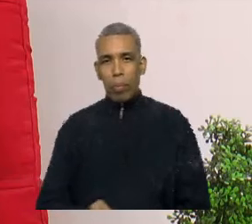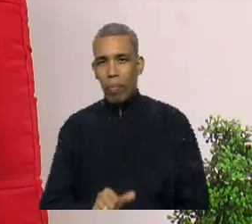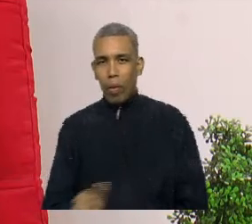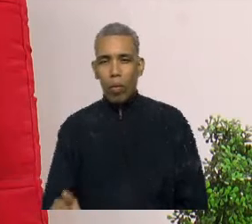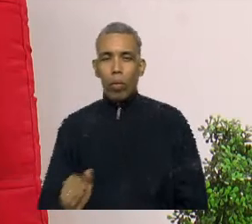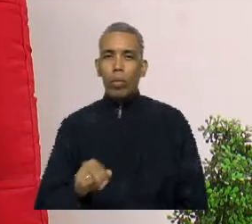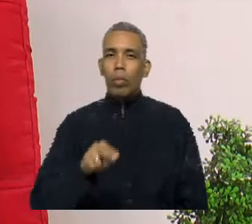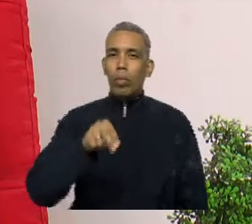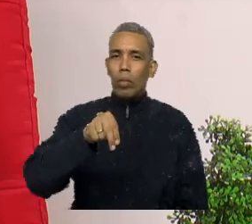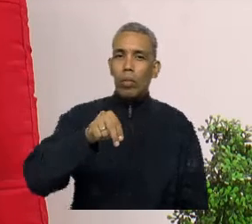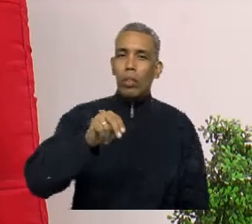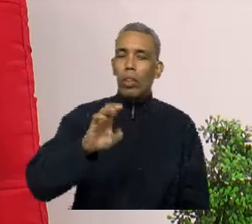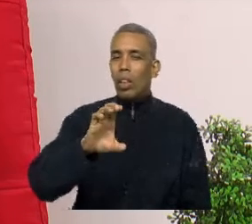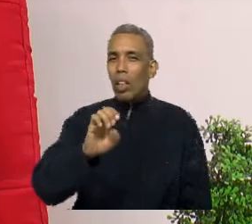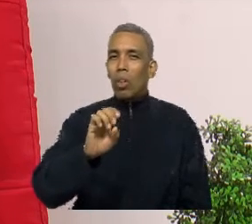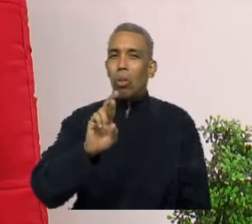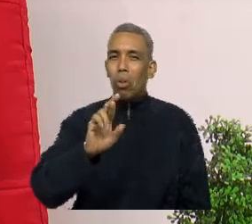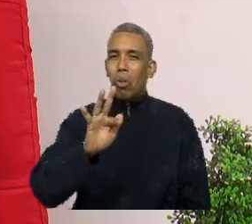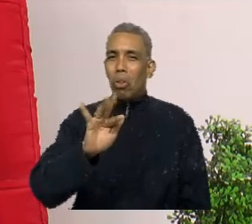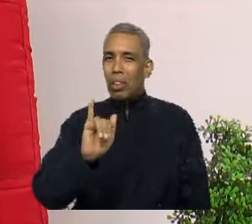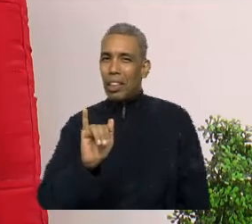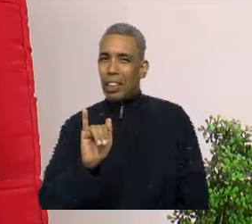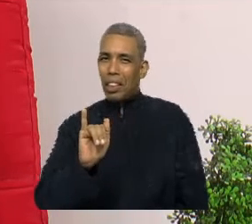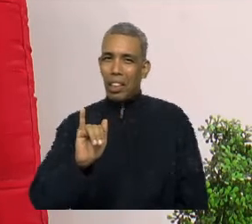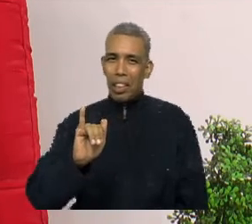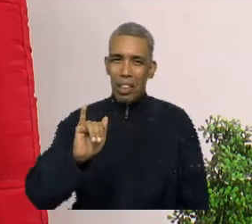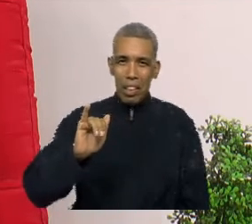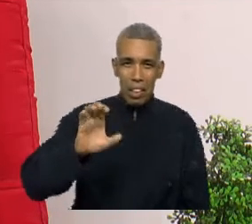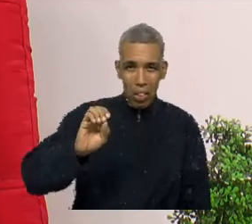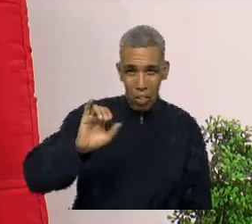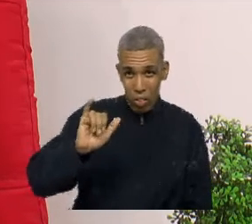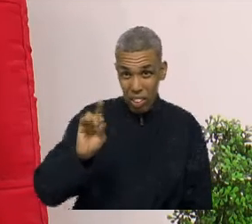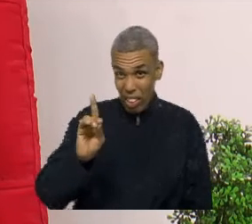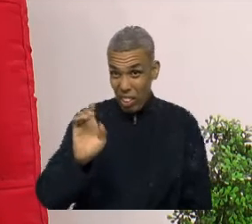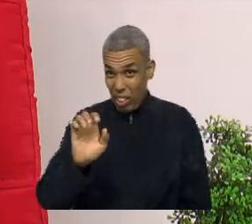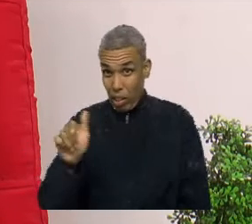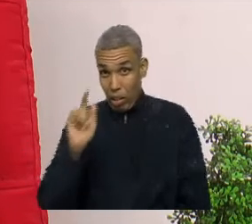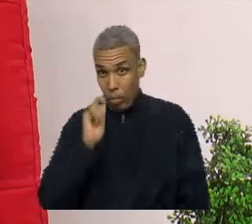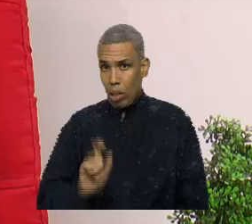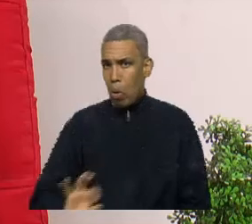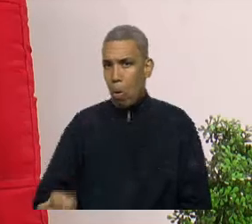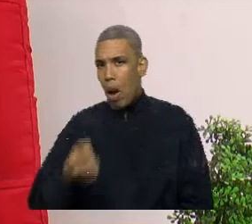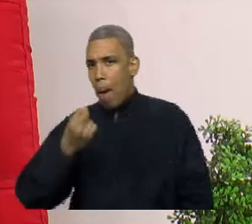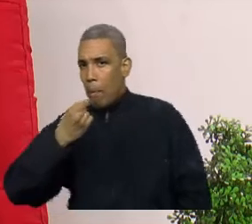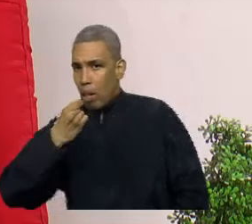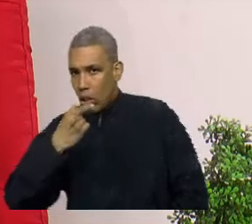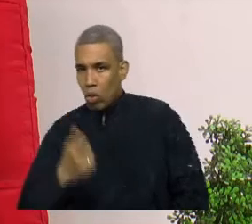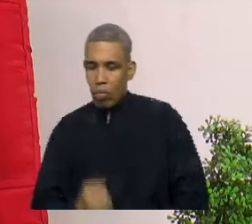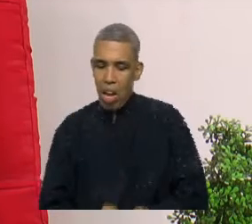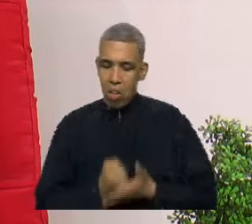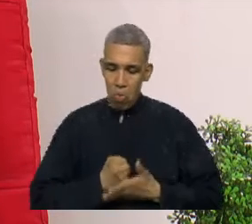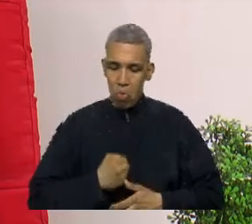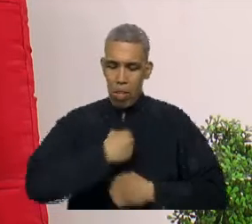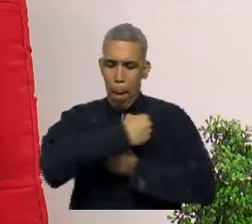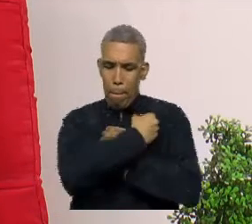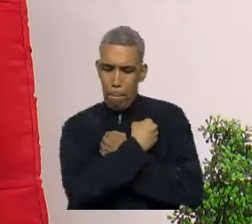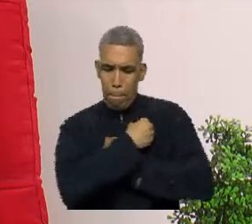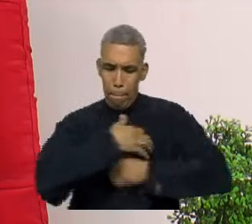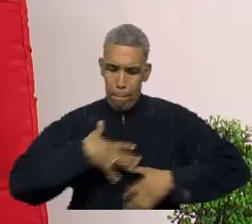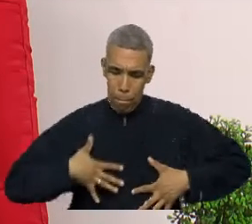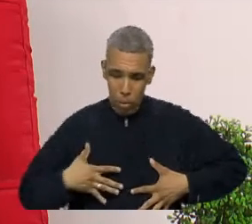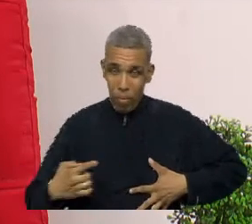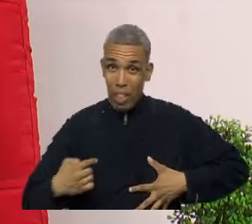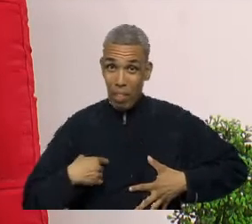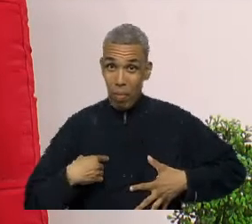permiten entrar allá y producir una desinflamación del bronquio. Además de que cuando el bronquio se inflama, entonces se llena